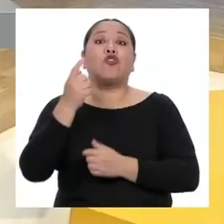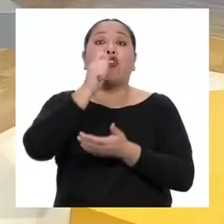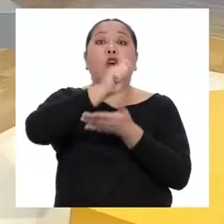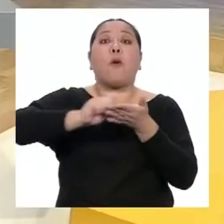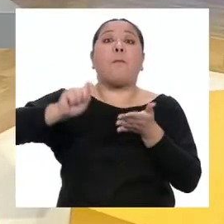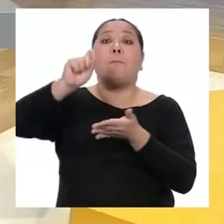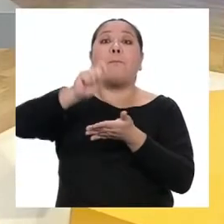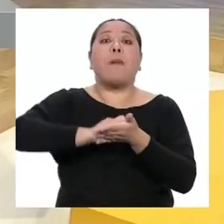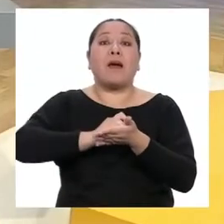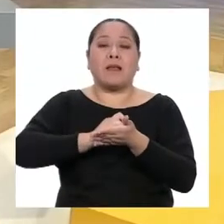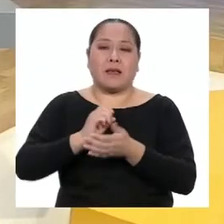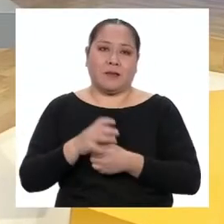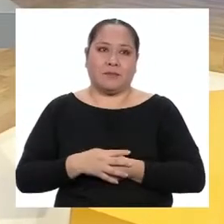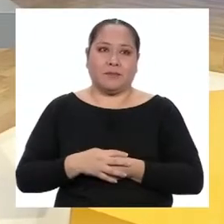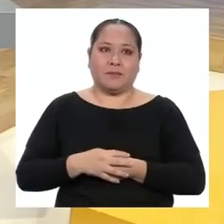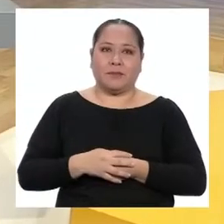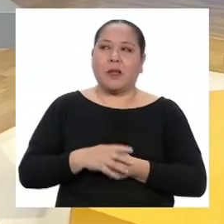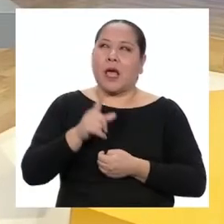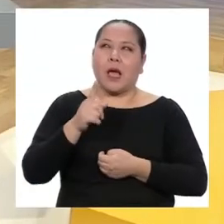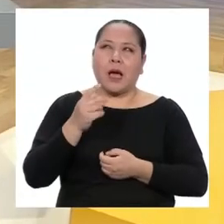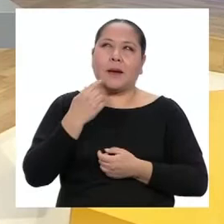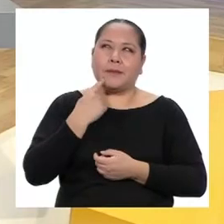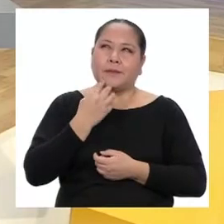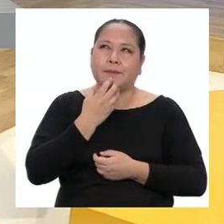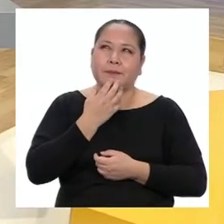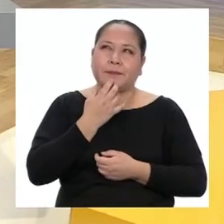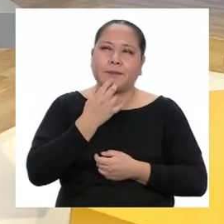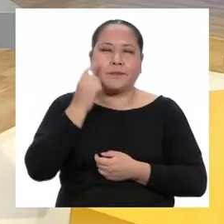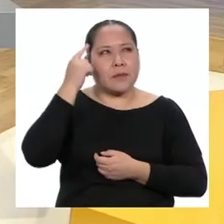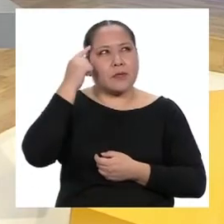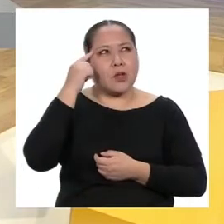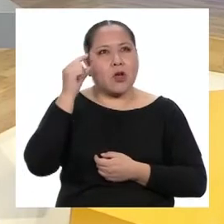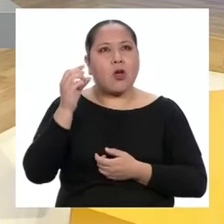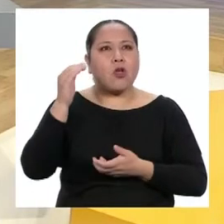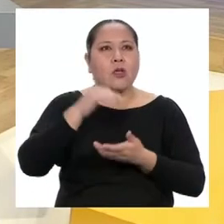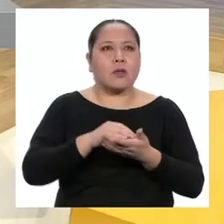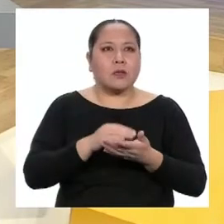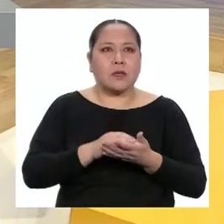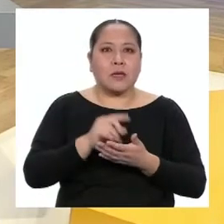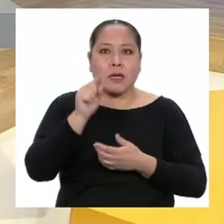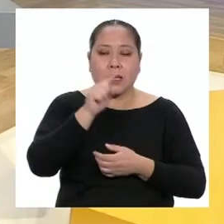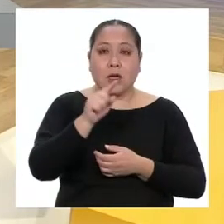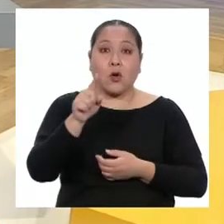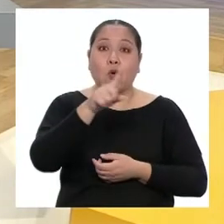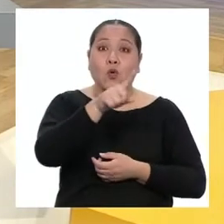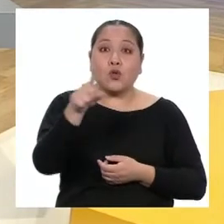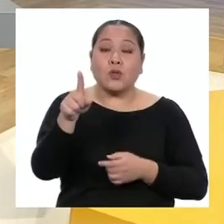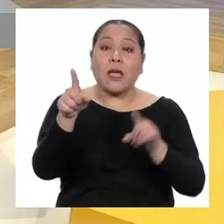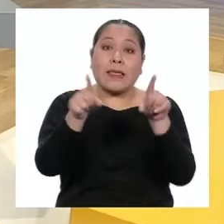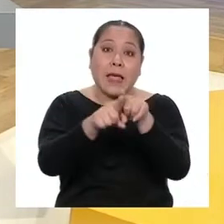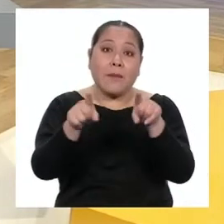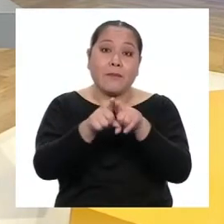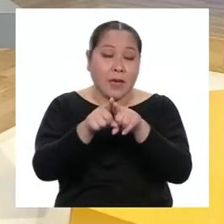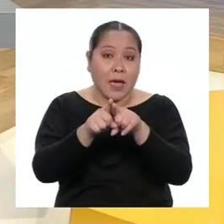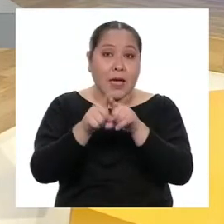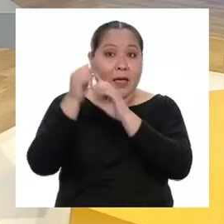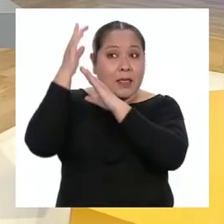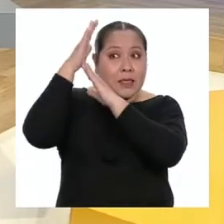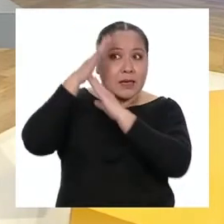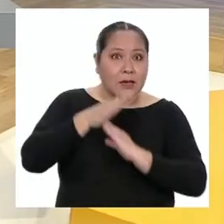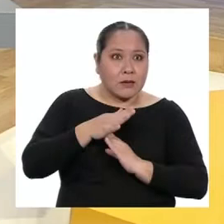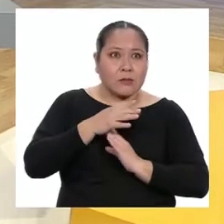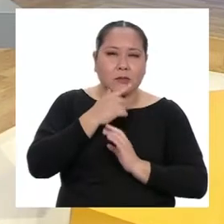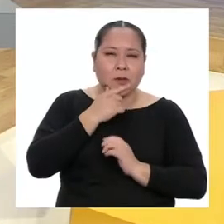Creo que tengo que replantear la pregunta, porque si las personas leen, usted también ha sido discriminado,